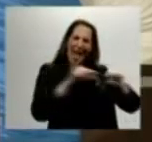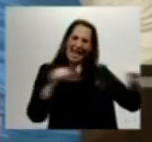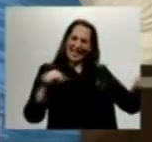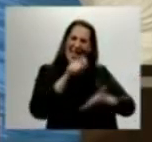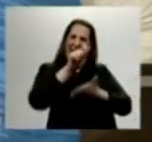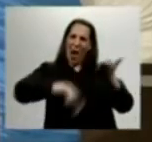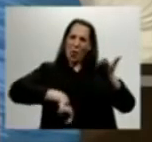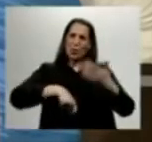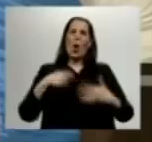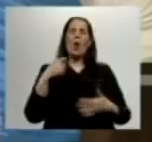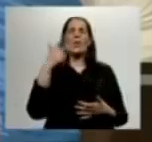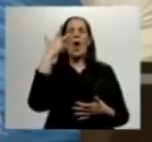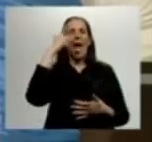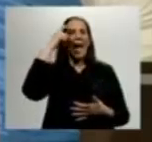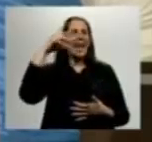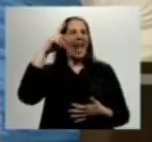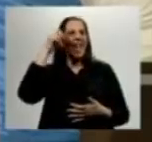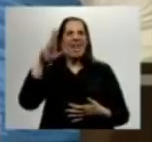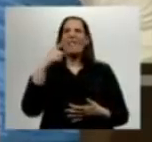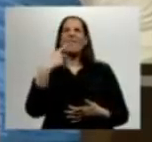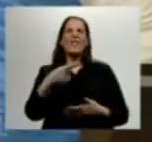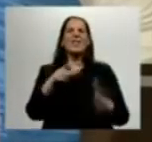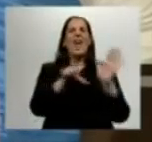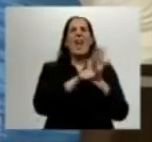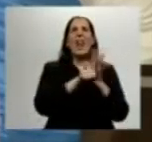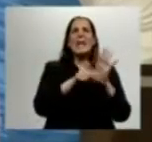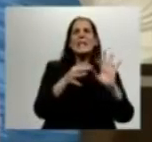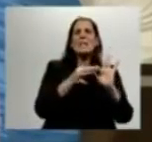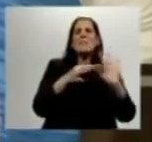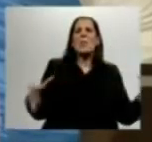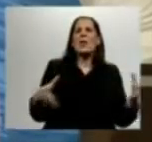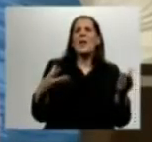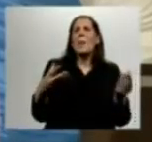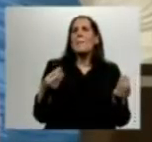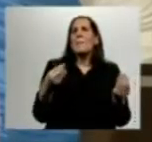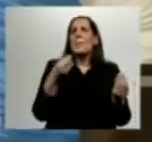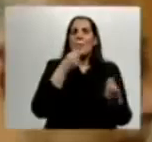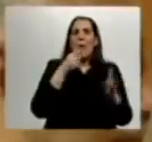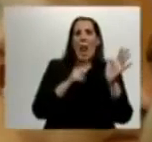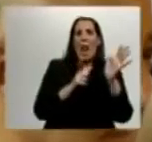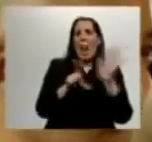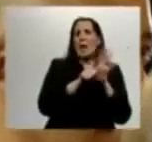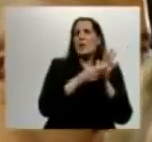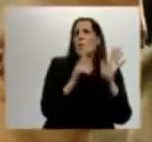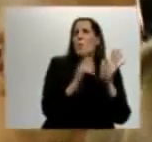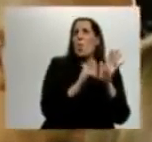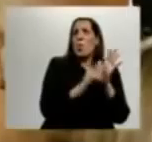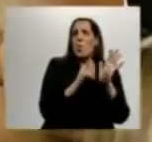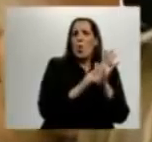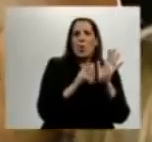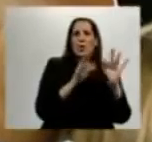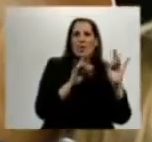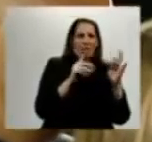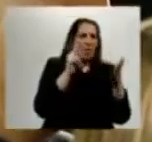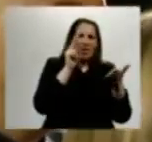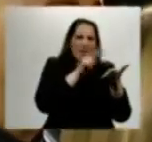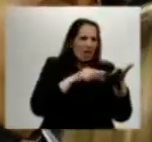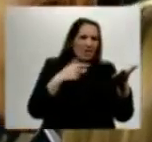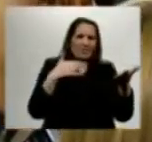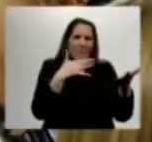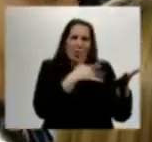Ya en el siglo XIX Hegel sostenía: ¿de qué sirven las leyes democráticas si están tan altas que el pueblo no puede acceder a